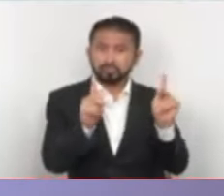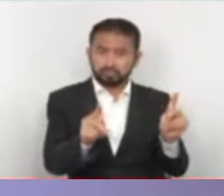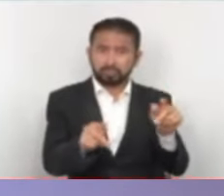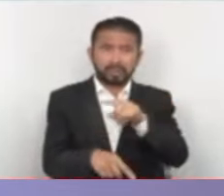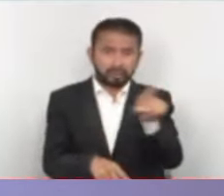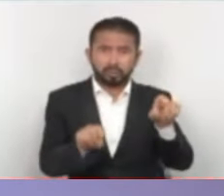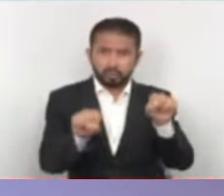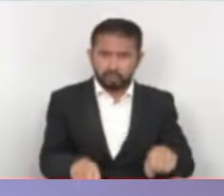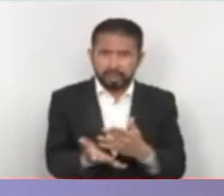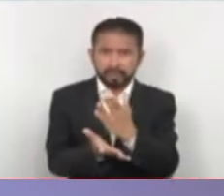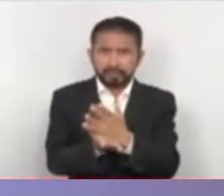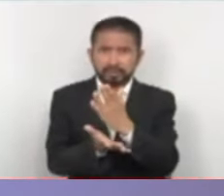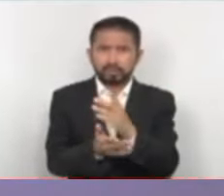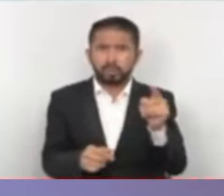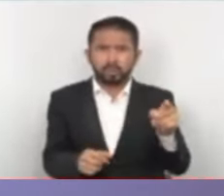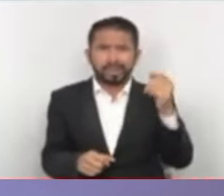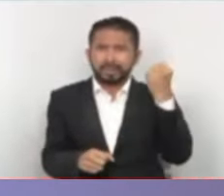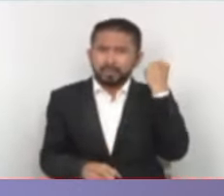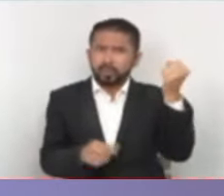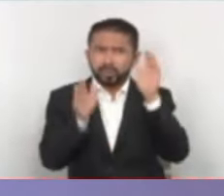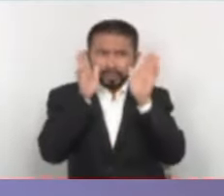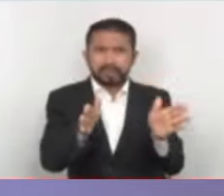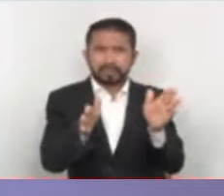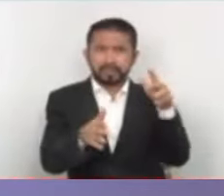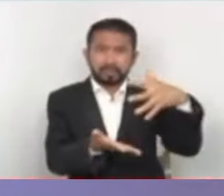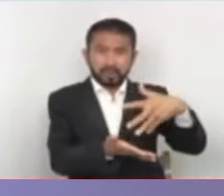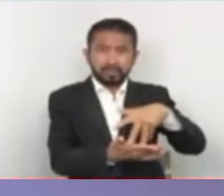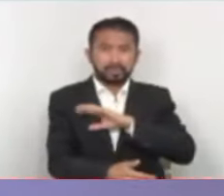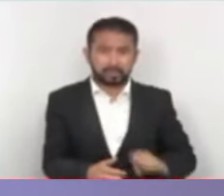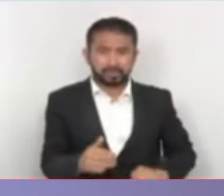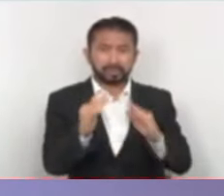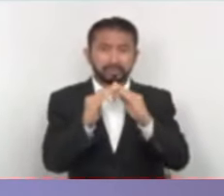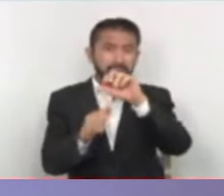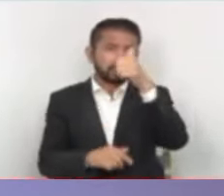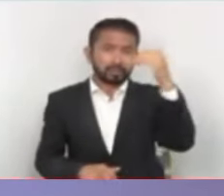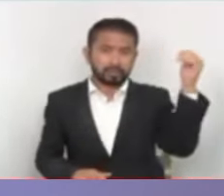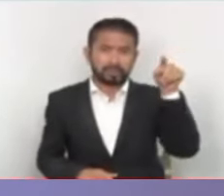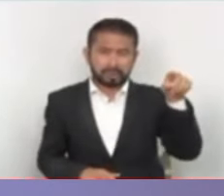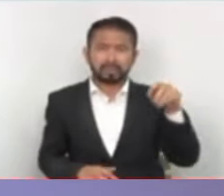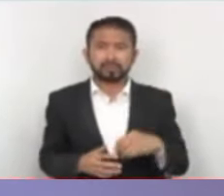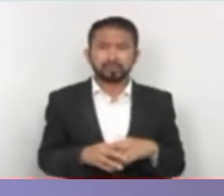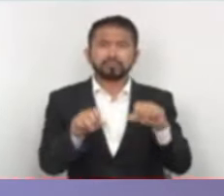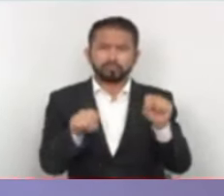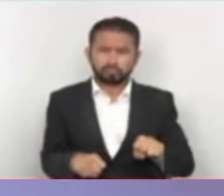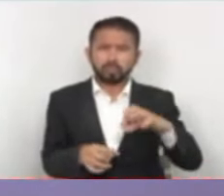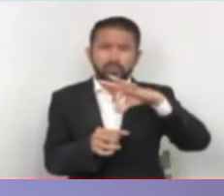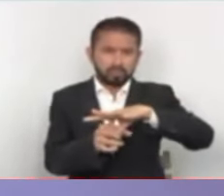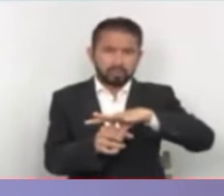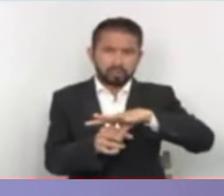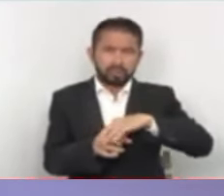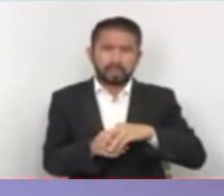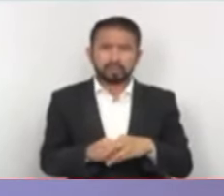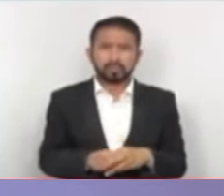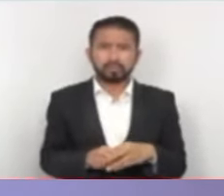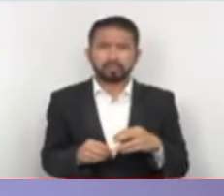acceso, que tengan más puntos, que se le dé la importancia que ellos tienen y que se han ganado, pues, para que puedan tener más